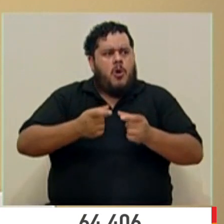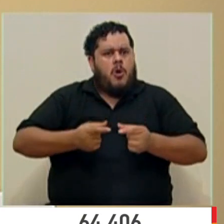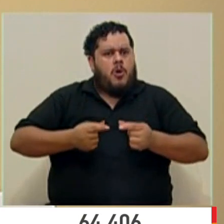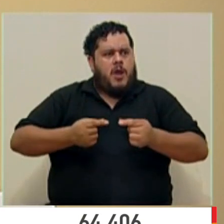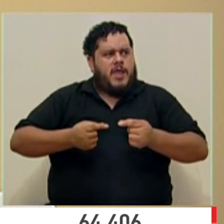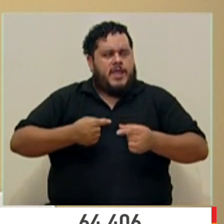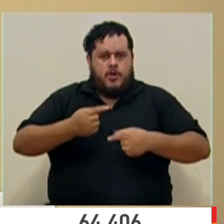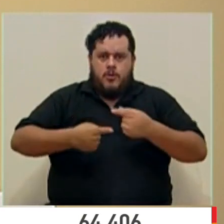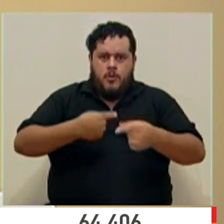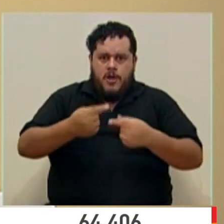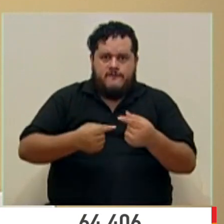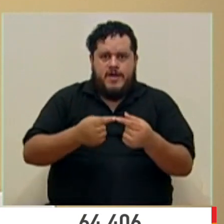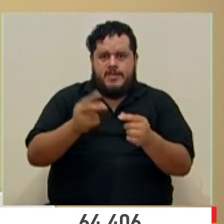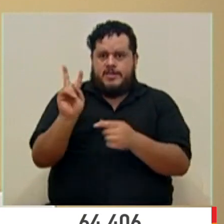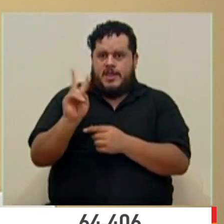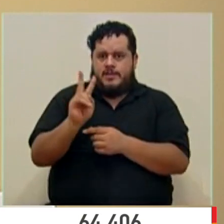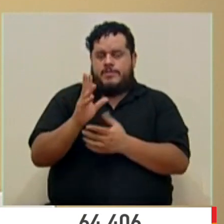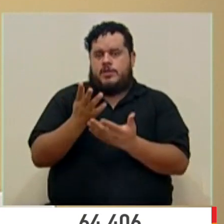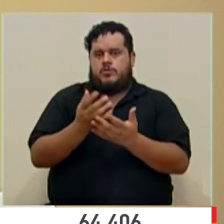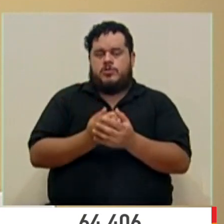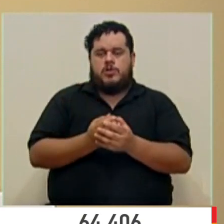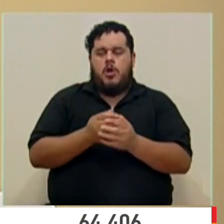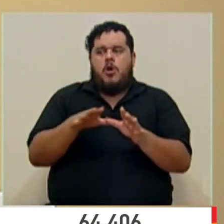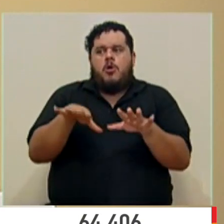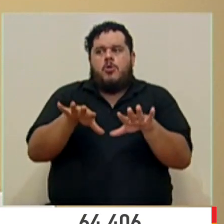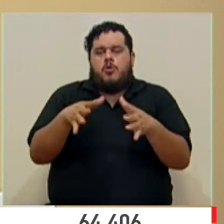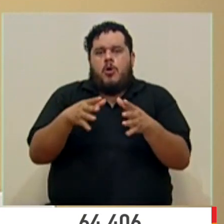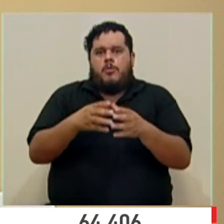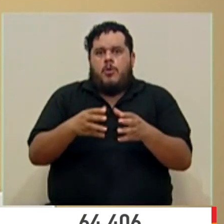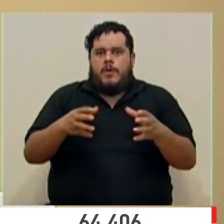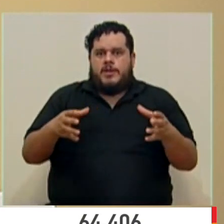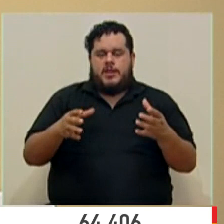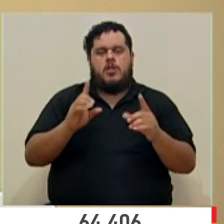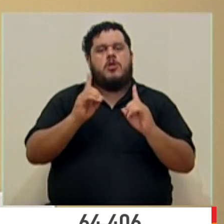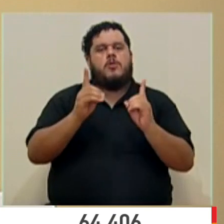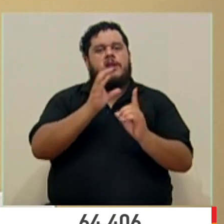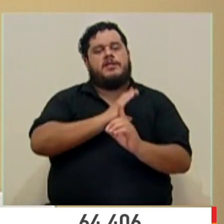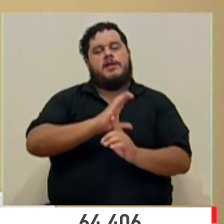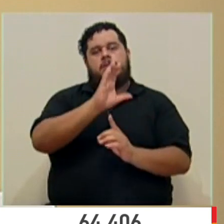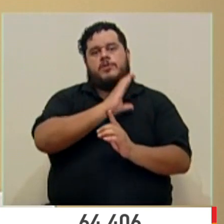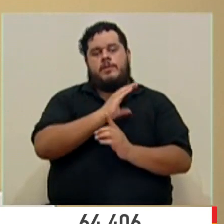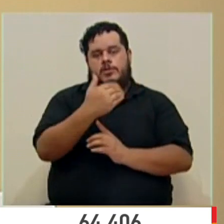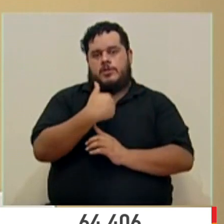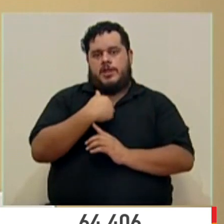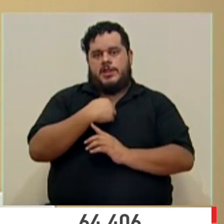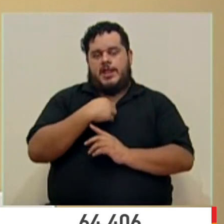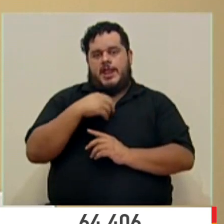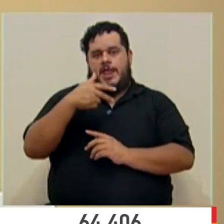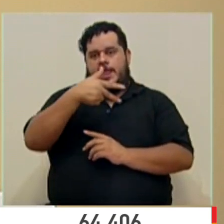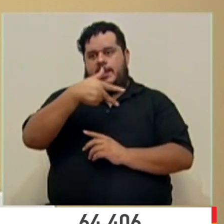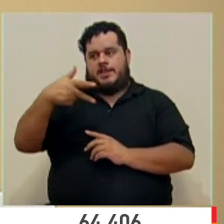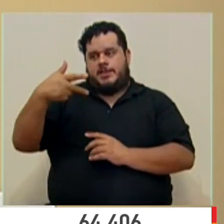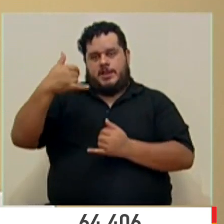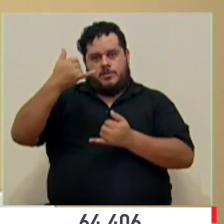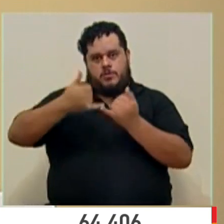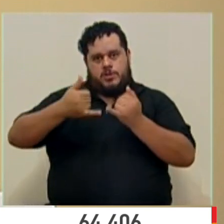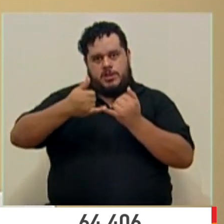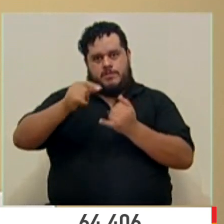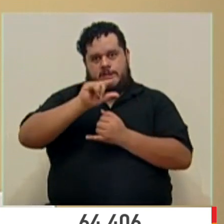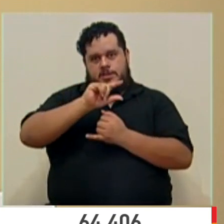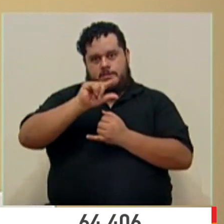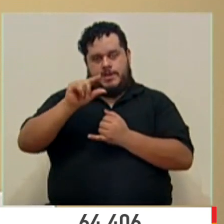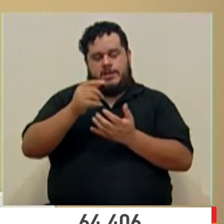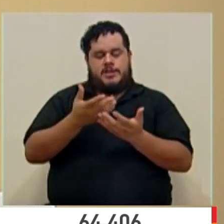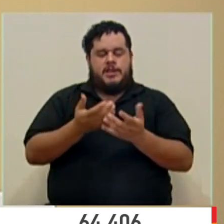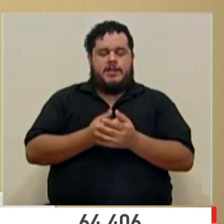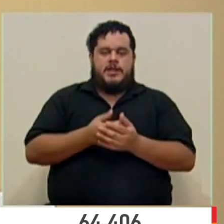en cada uno de los territorios, y además también cuál es el comportamiento que tiene en las 3 últimas semanas epidemiológicas, y en